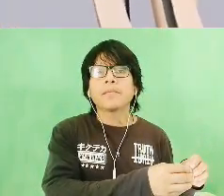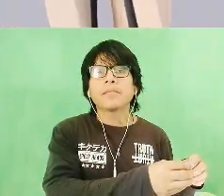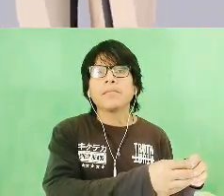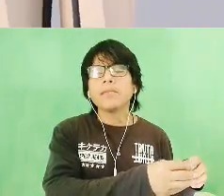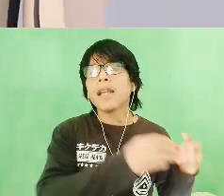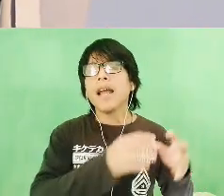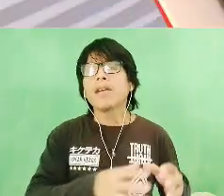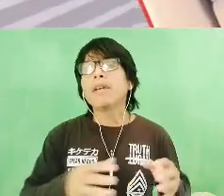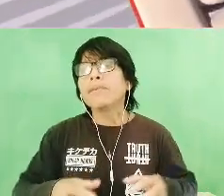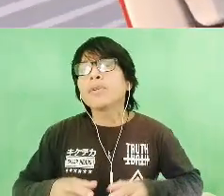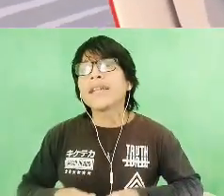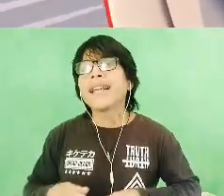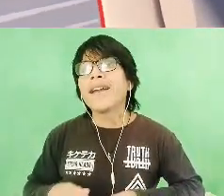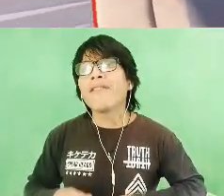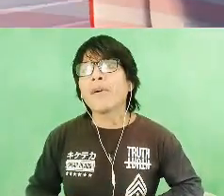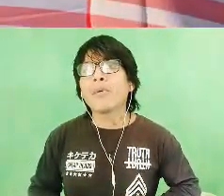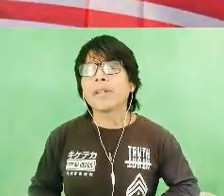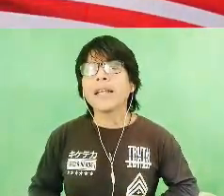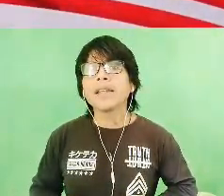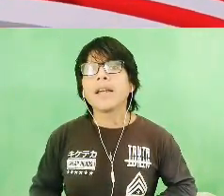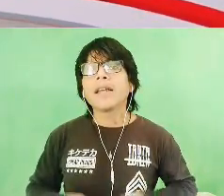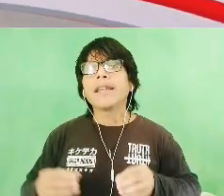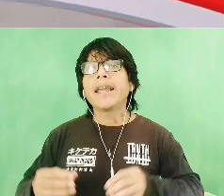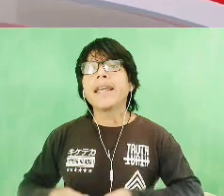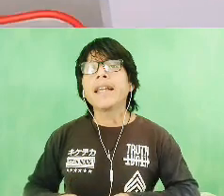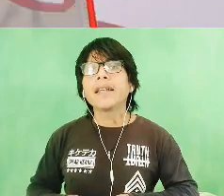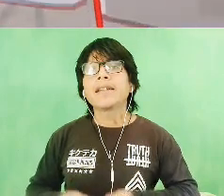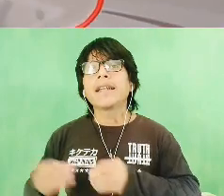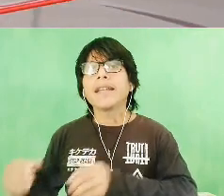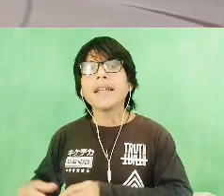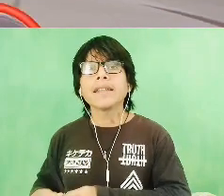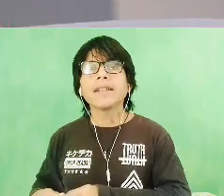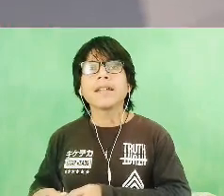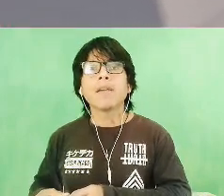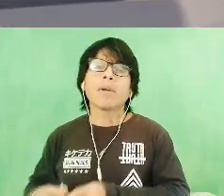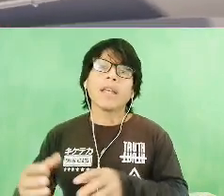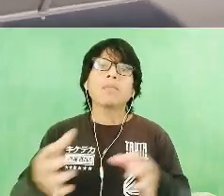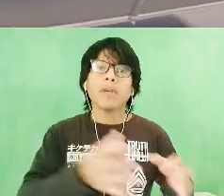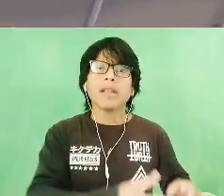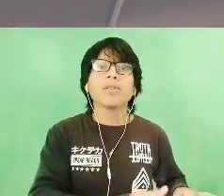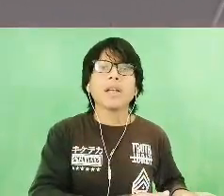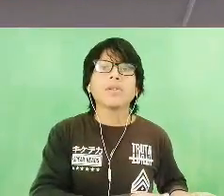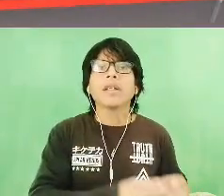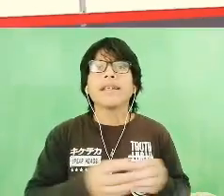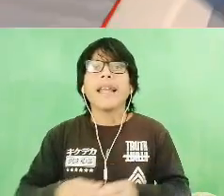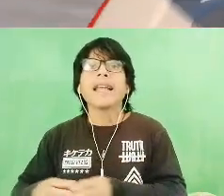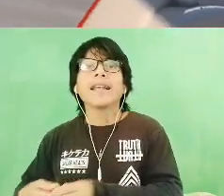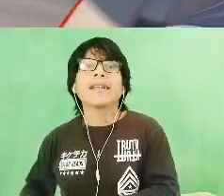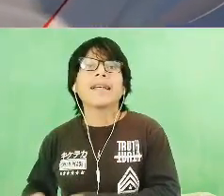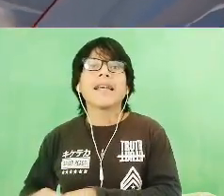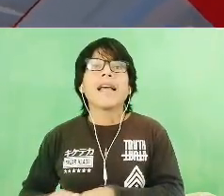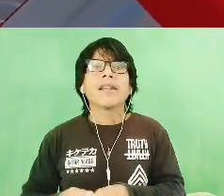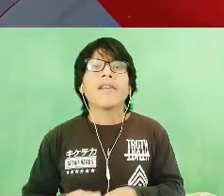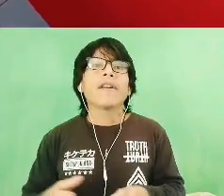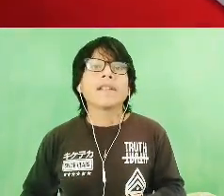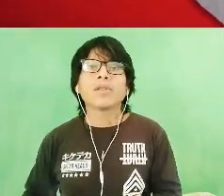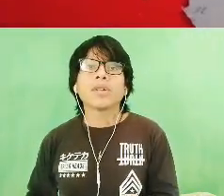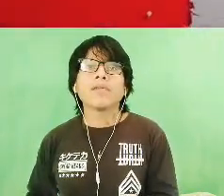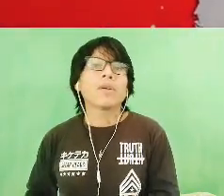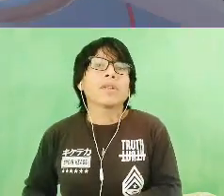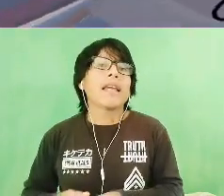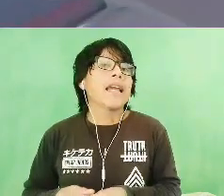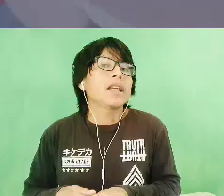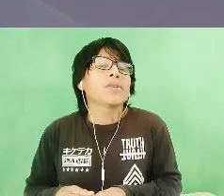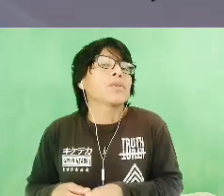fiscalía. La UIF no tiene la facultad de ir detrás, por ejemplo, en esta ocasión, de ir detrás de